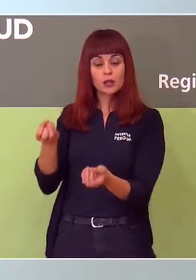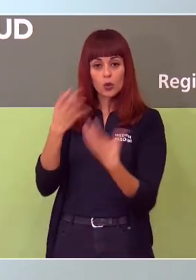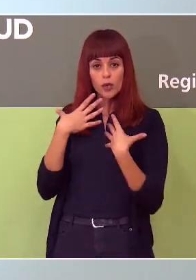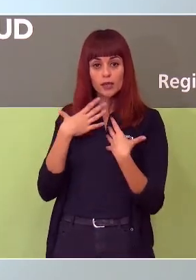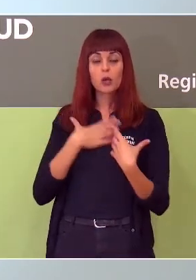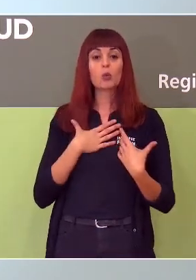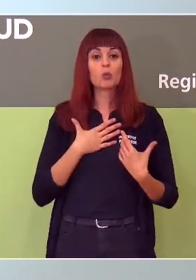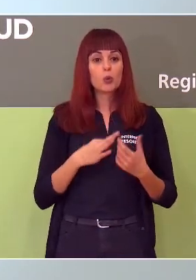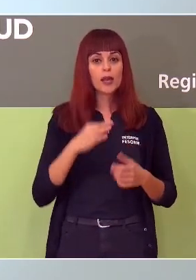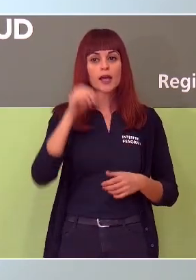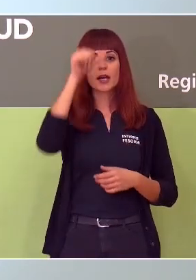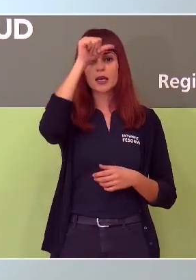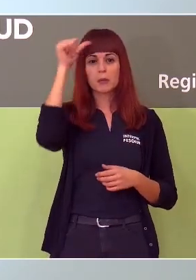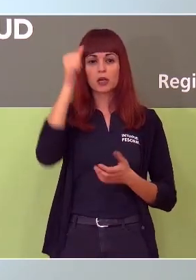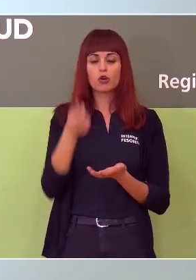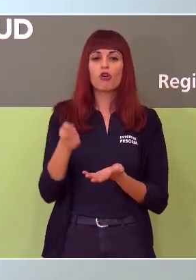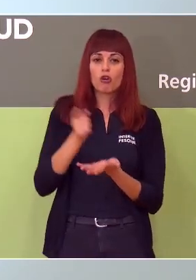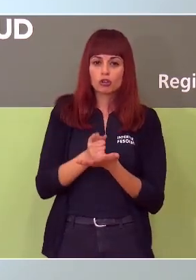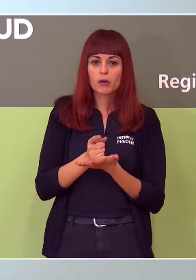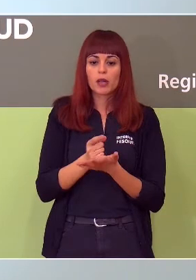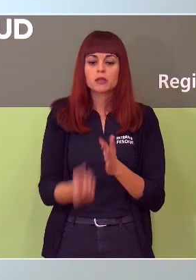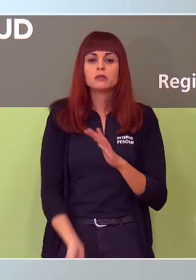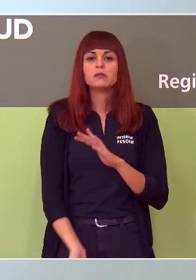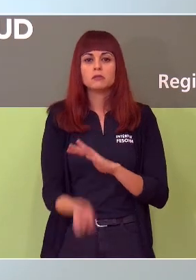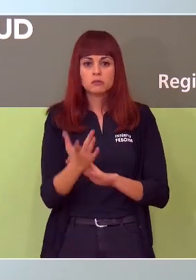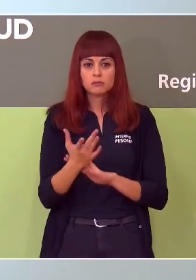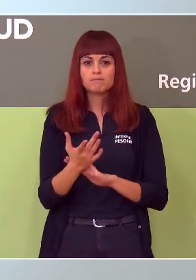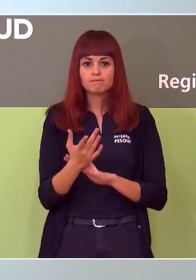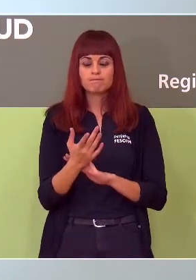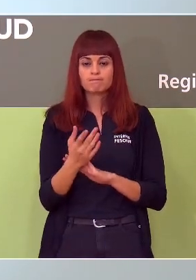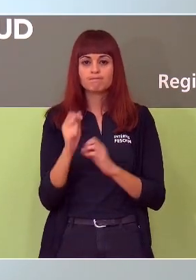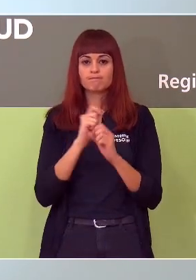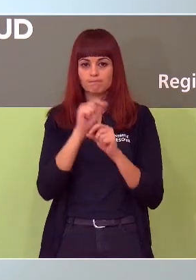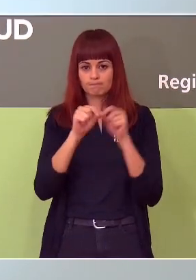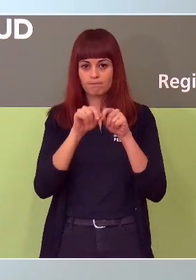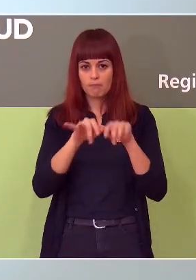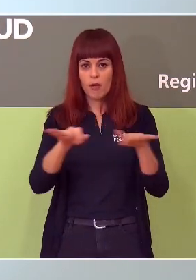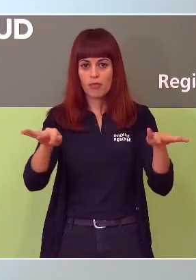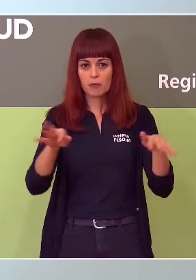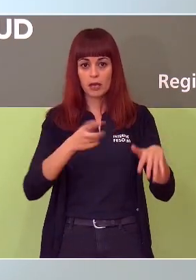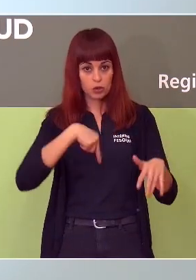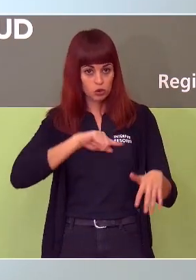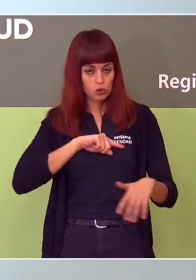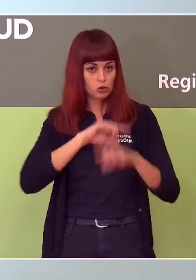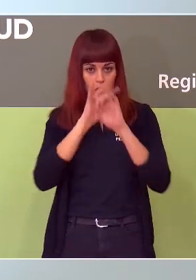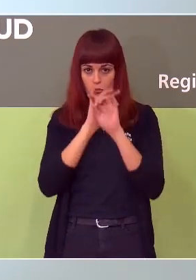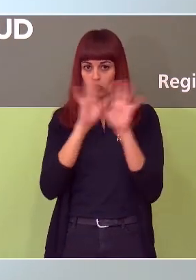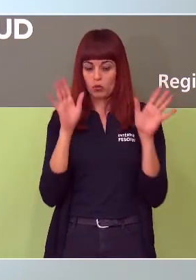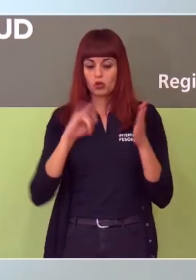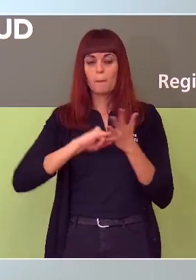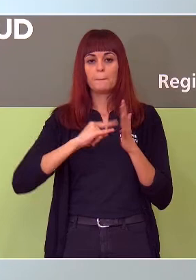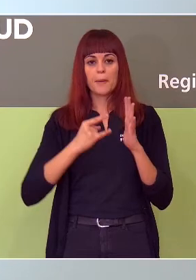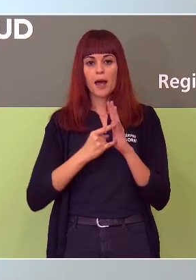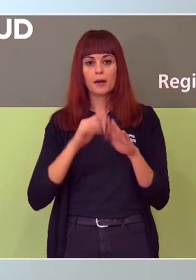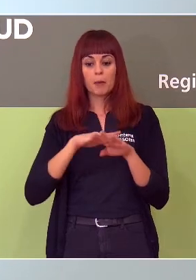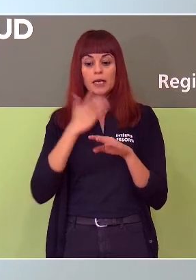invierno pueda haber un resurgimiento del brote de pandemia. Y nosotros, por supuesto, que tenemos un plan para